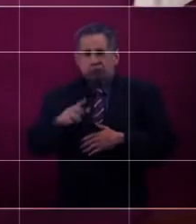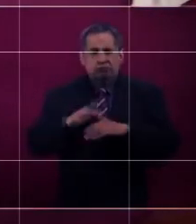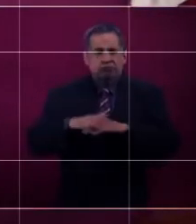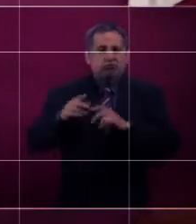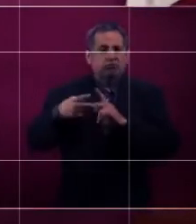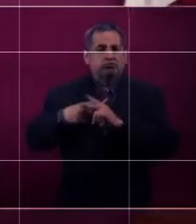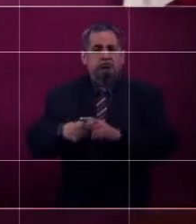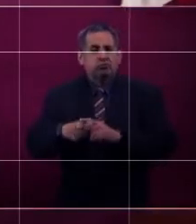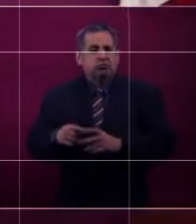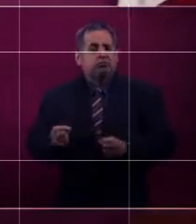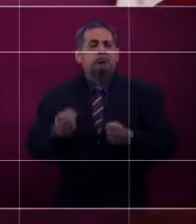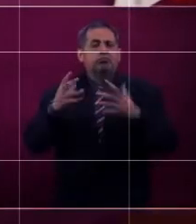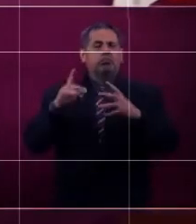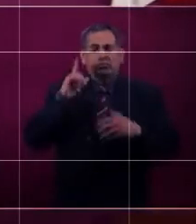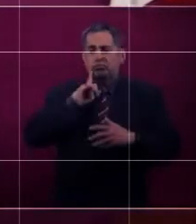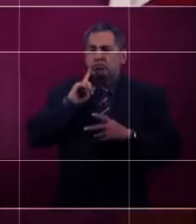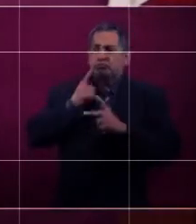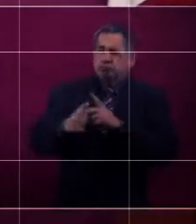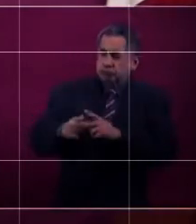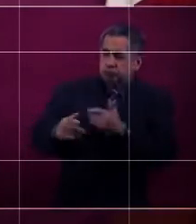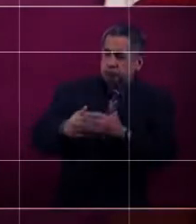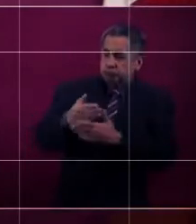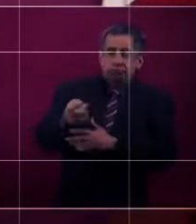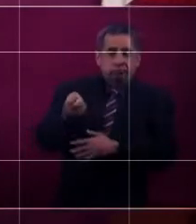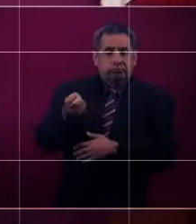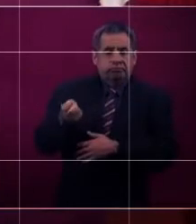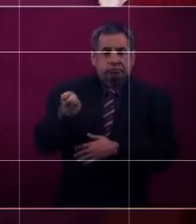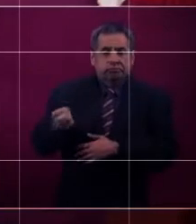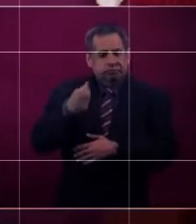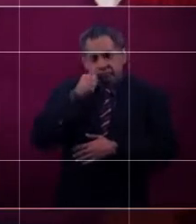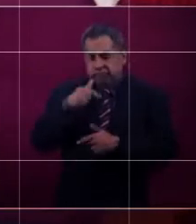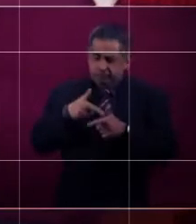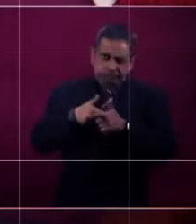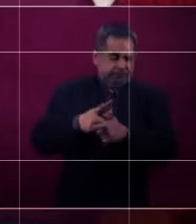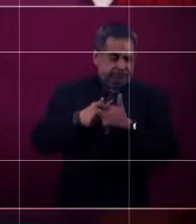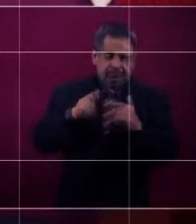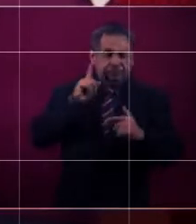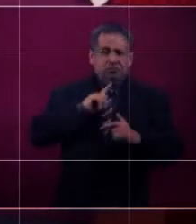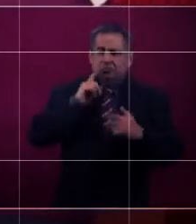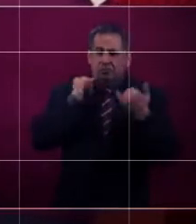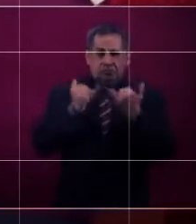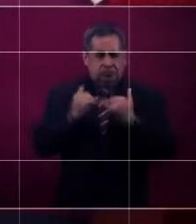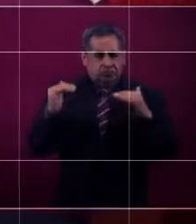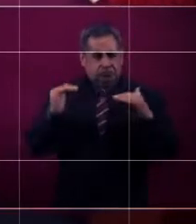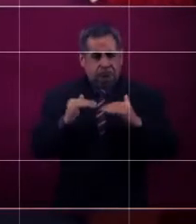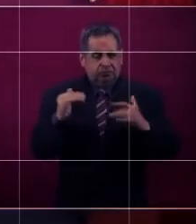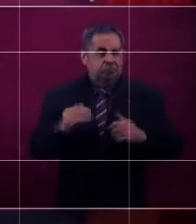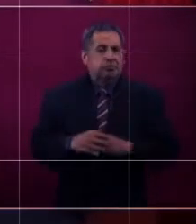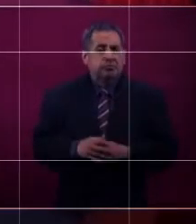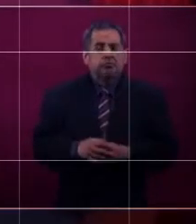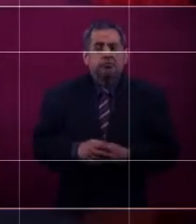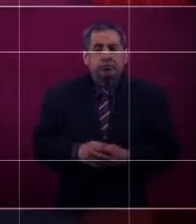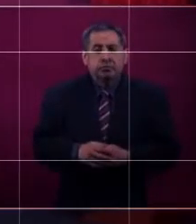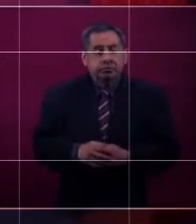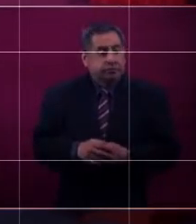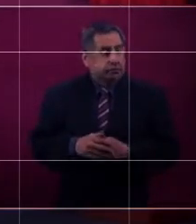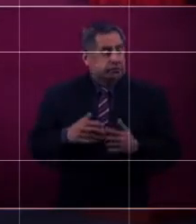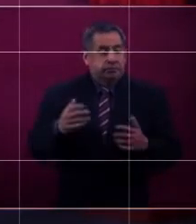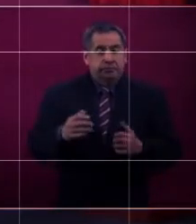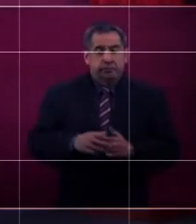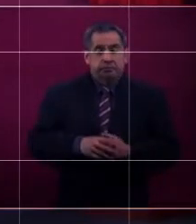comenzaron, el número de mujeres que comenzaron. Eso siempre lo vamos a cuidar. Y si es